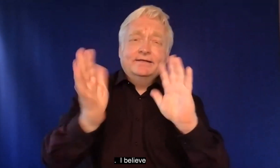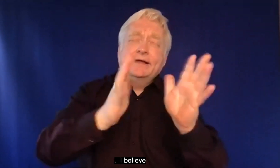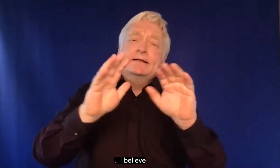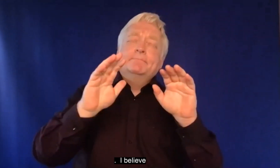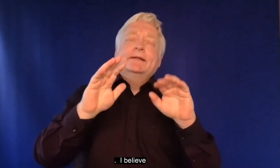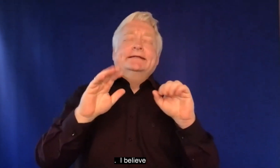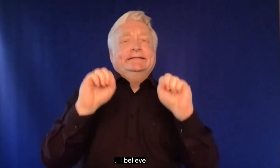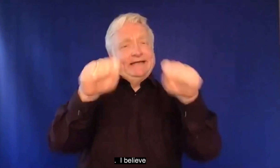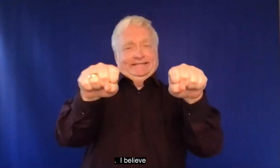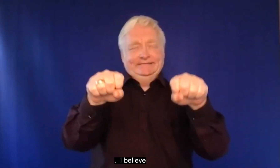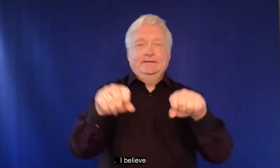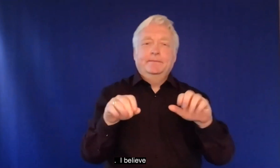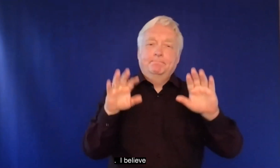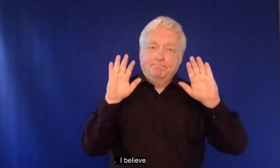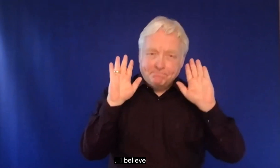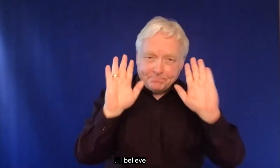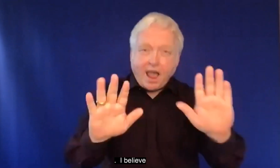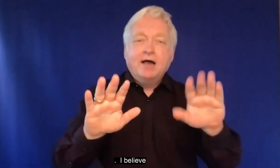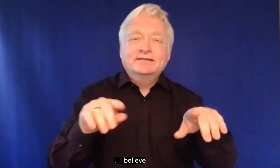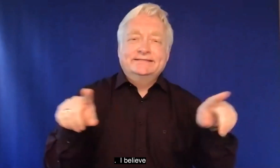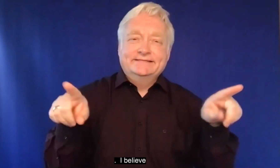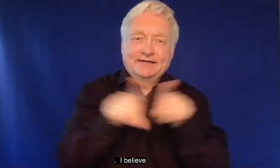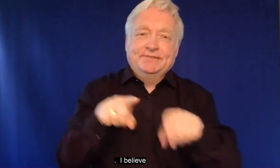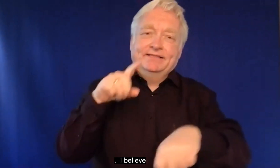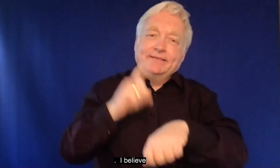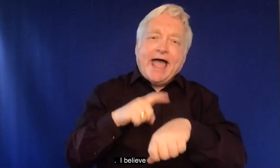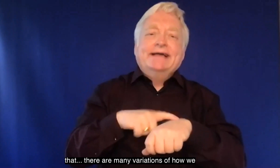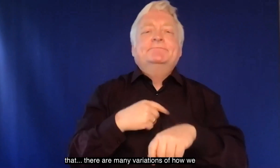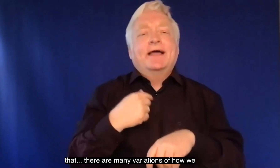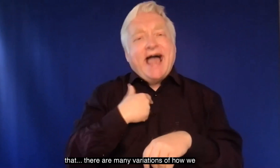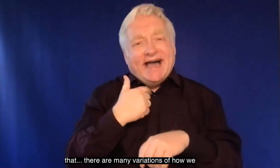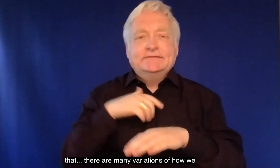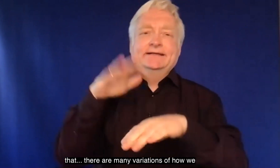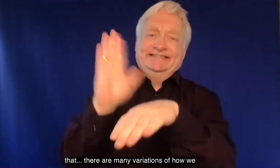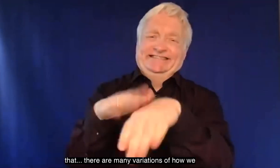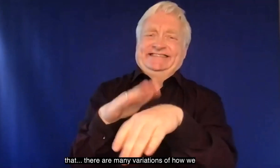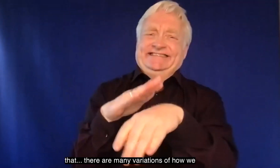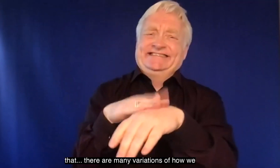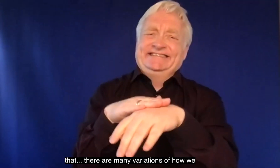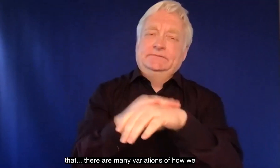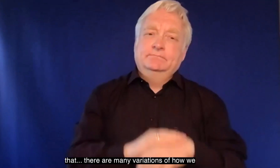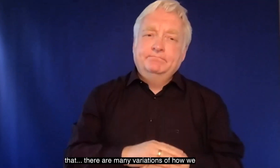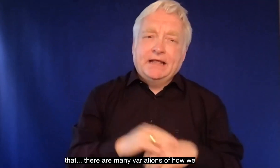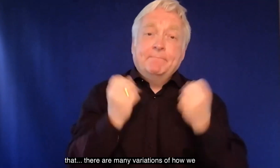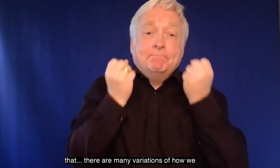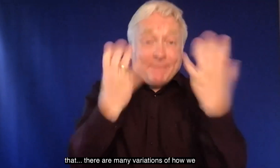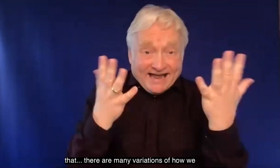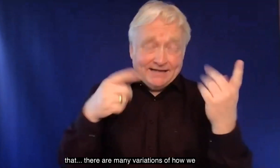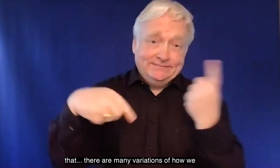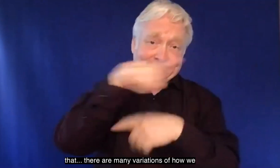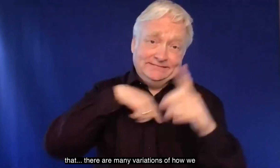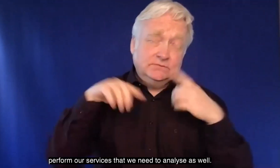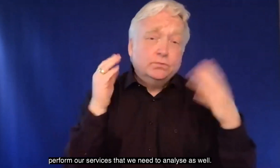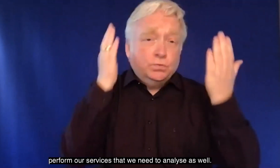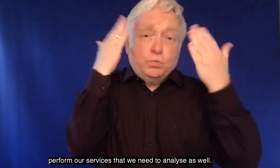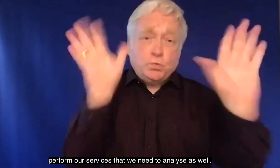variantes que estamos encontrando últimamente. También es interesante reflexionar sobre la presencia de los signos internacionales en estos contextos